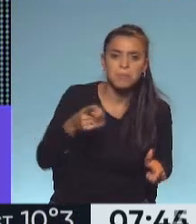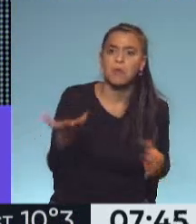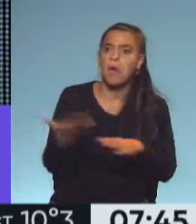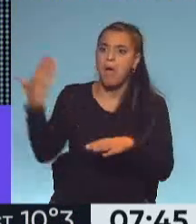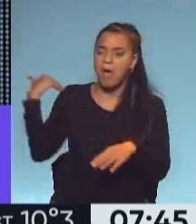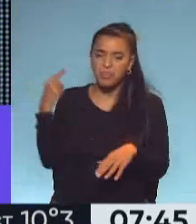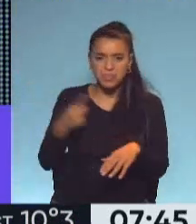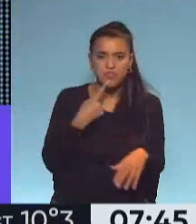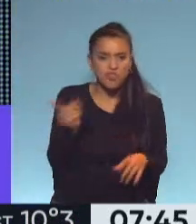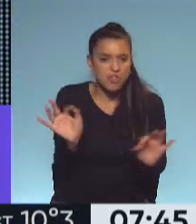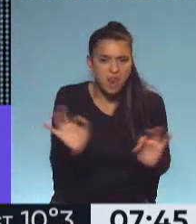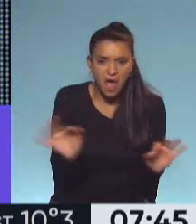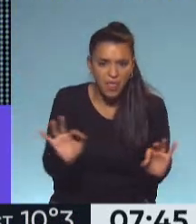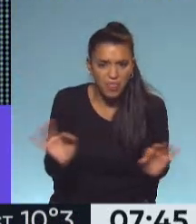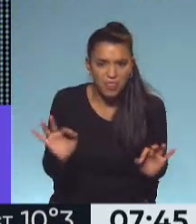agenda.